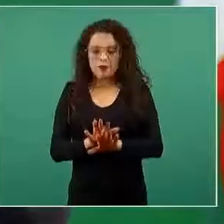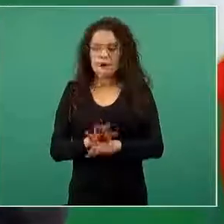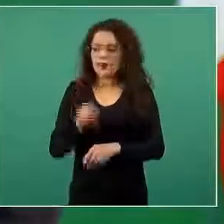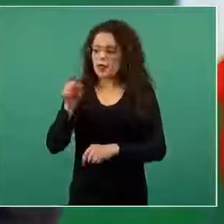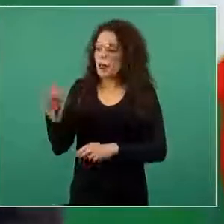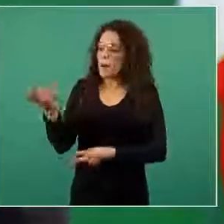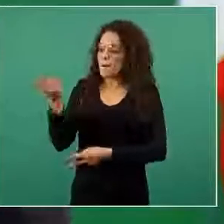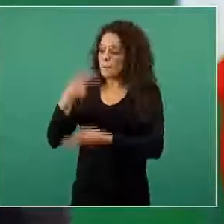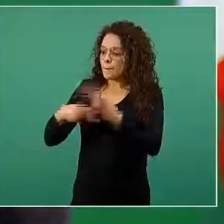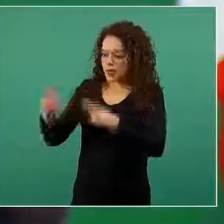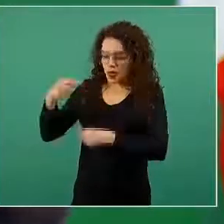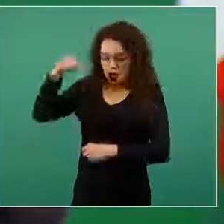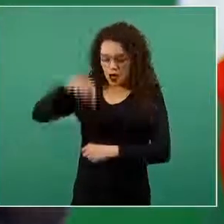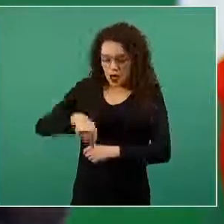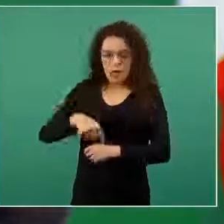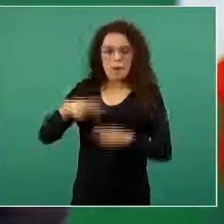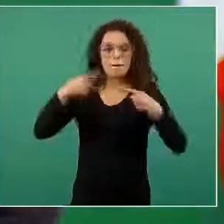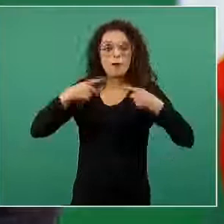tiene confianza con